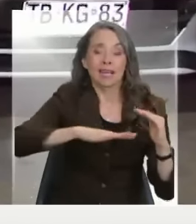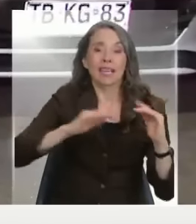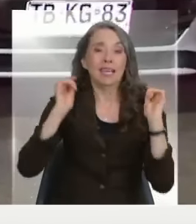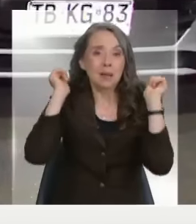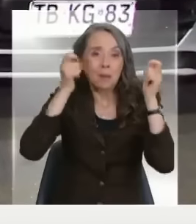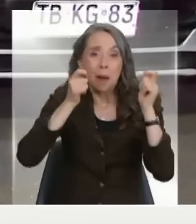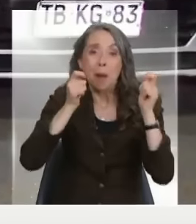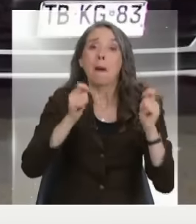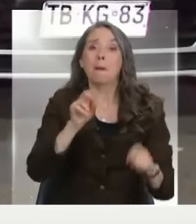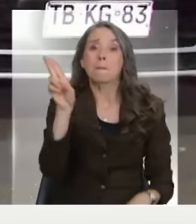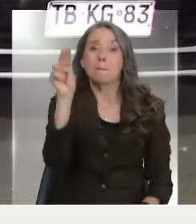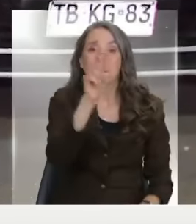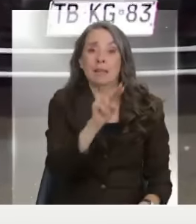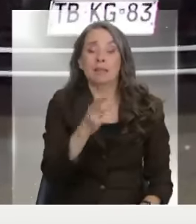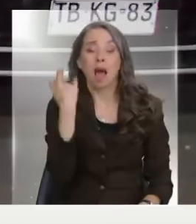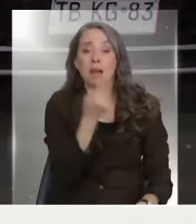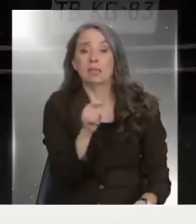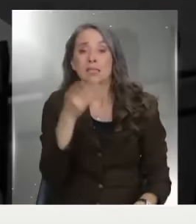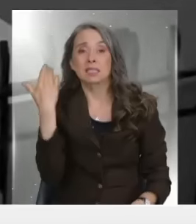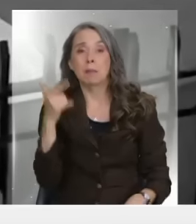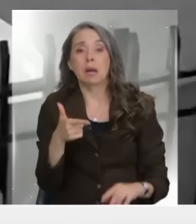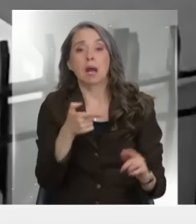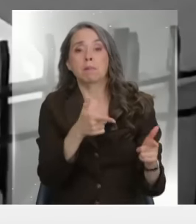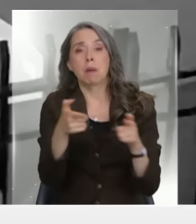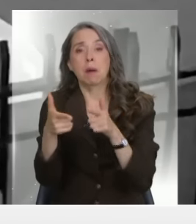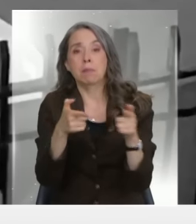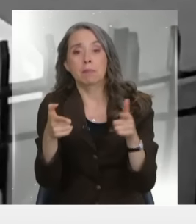mortales balaceras en las últimas semanas.